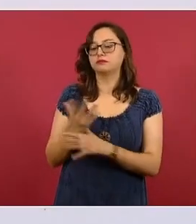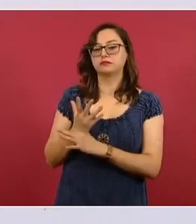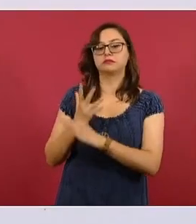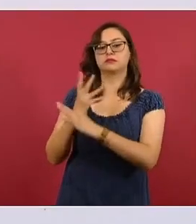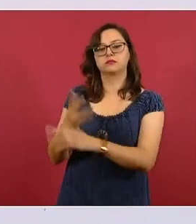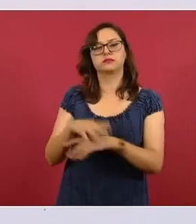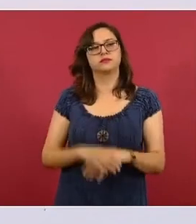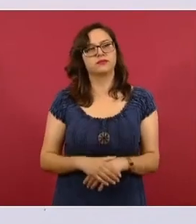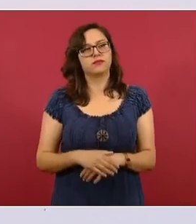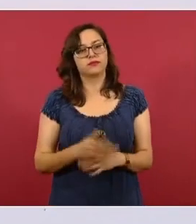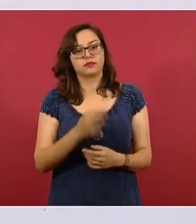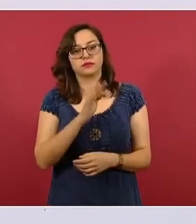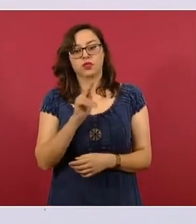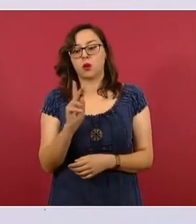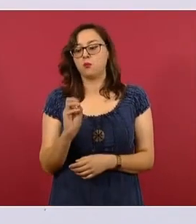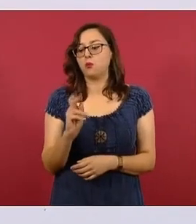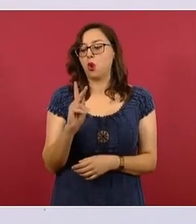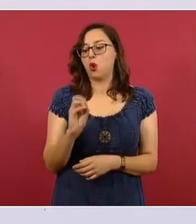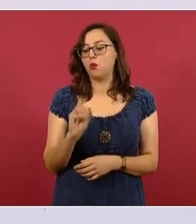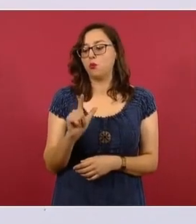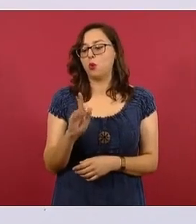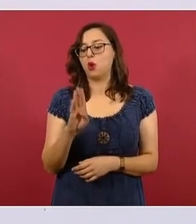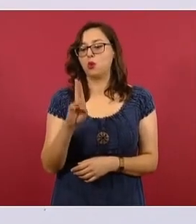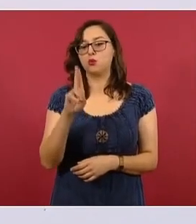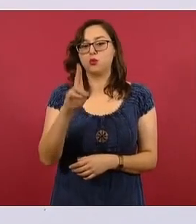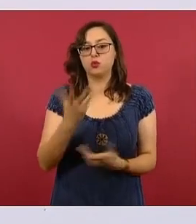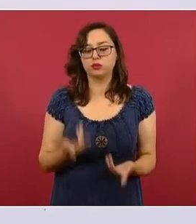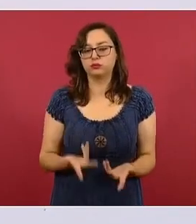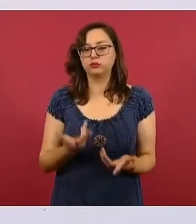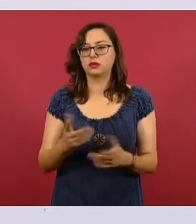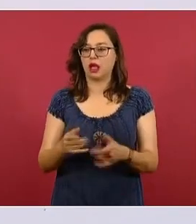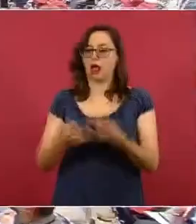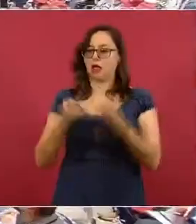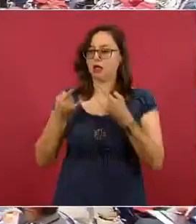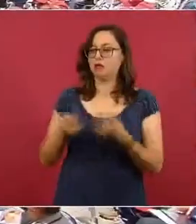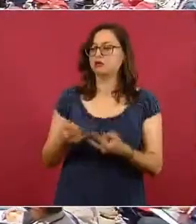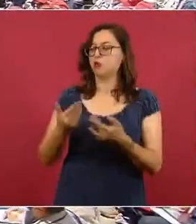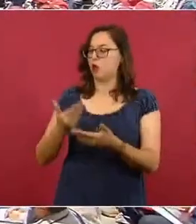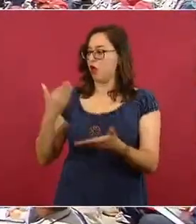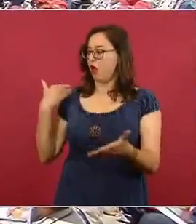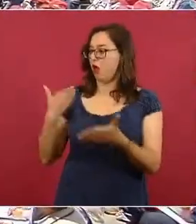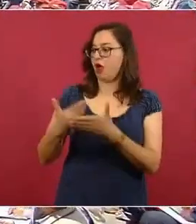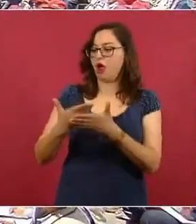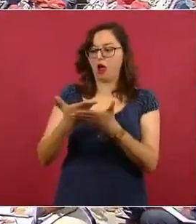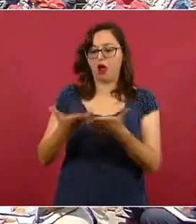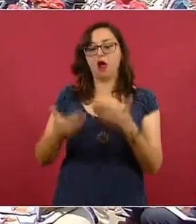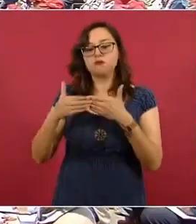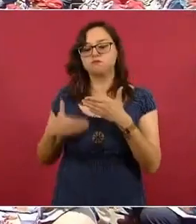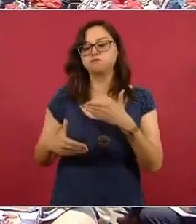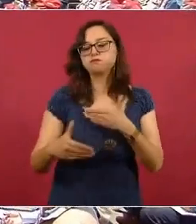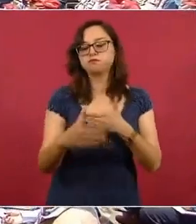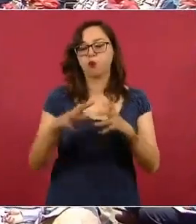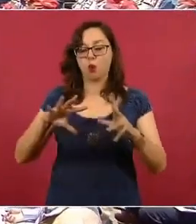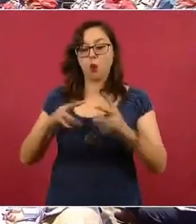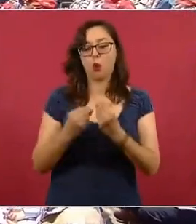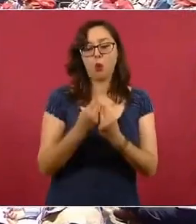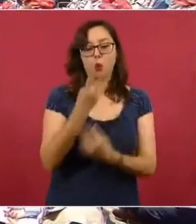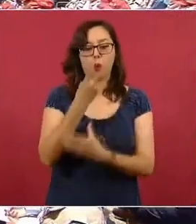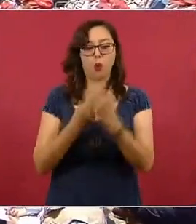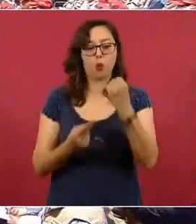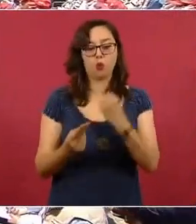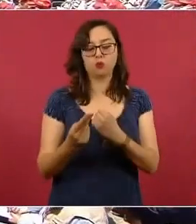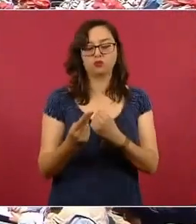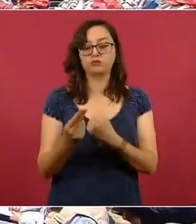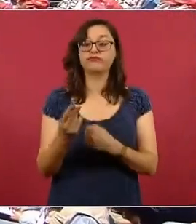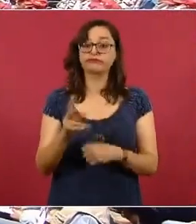textos emblemáticos del México indígena y del México mestizo, sugieren enfáticamente que el